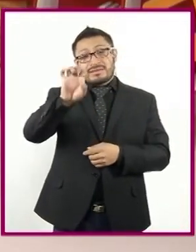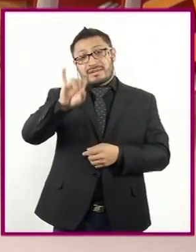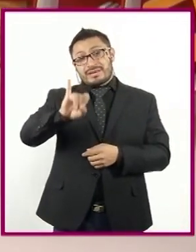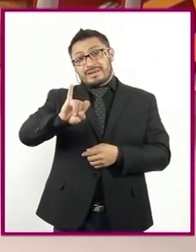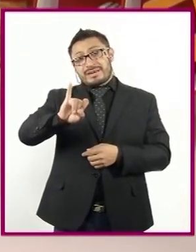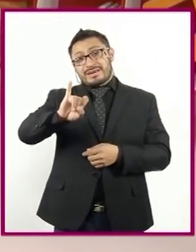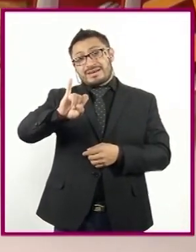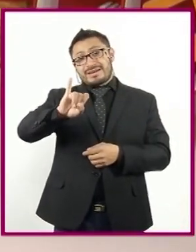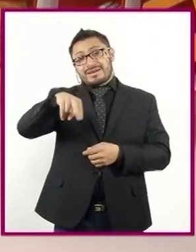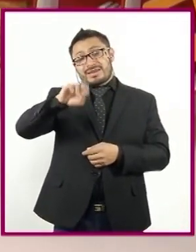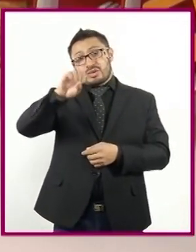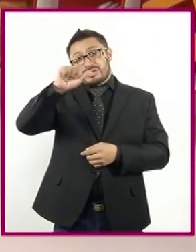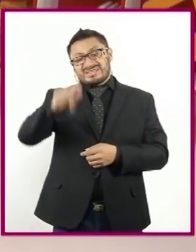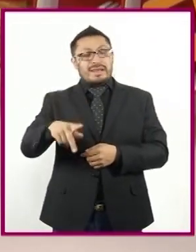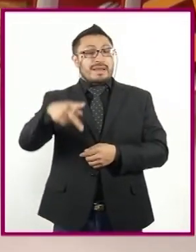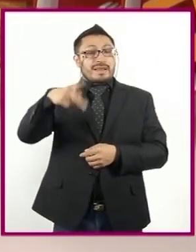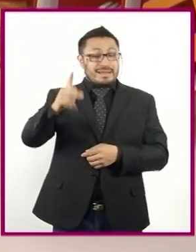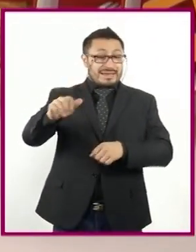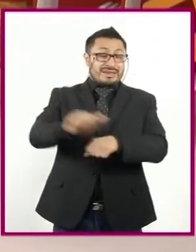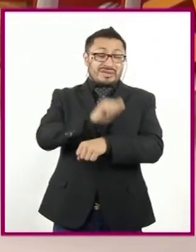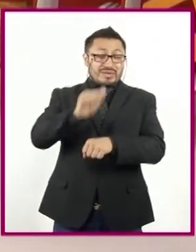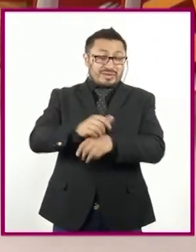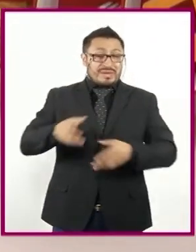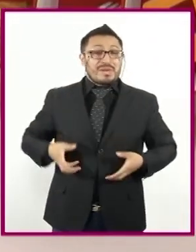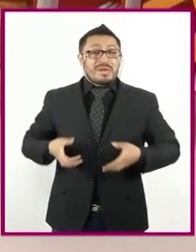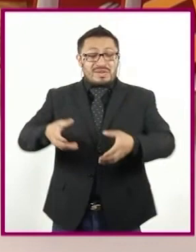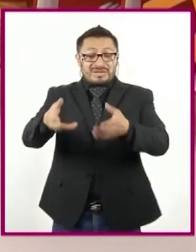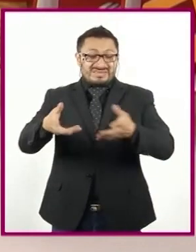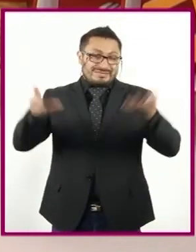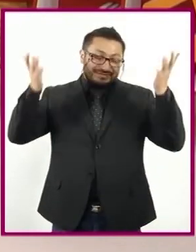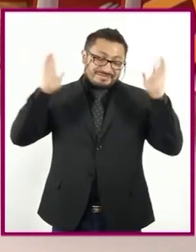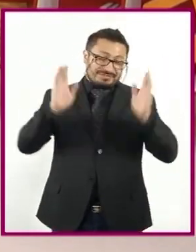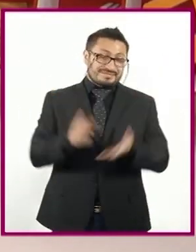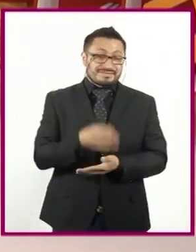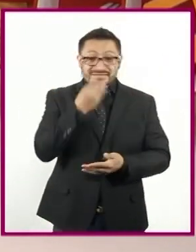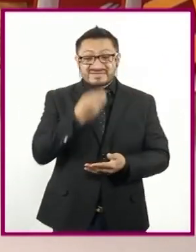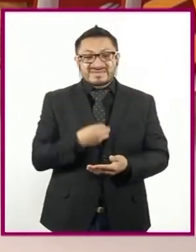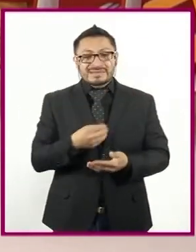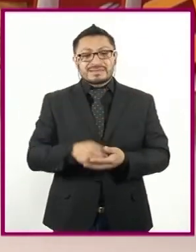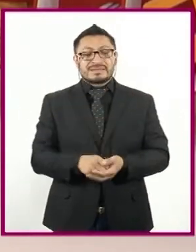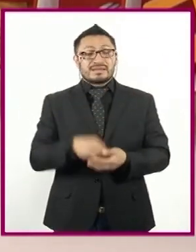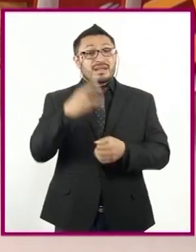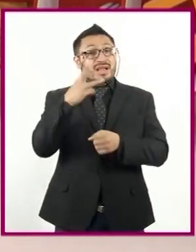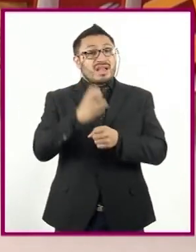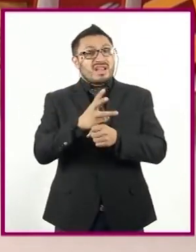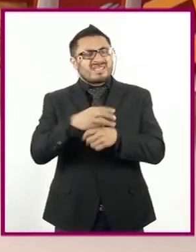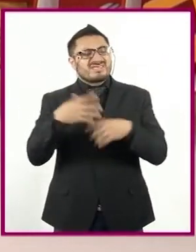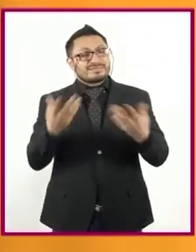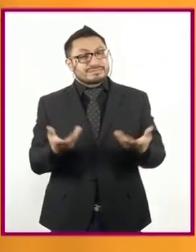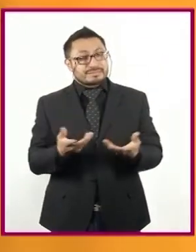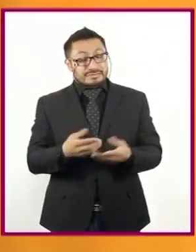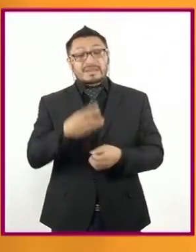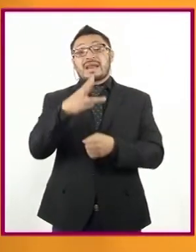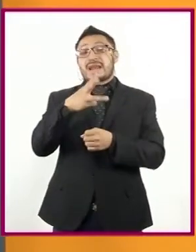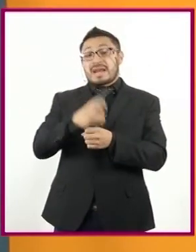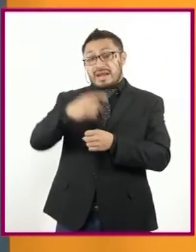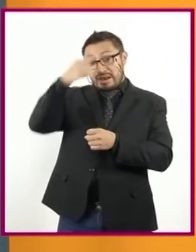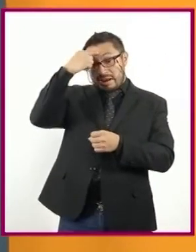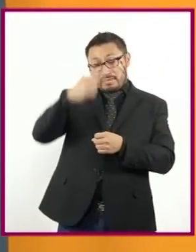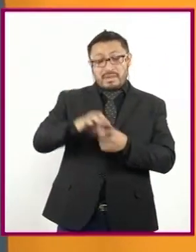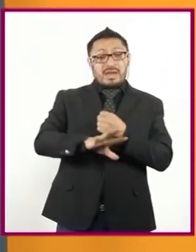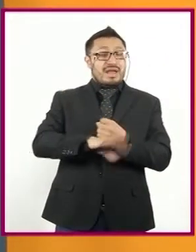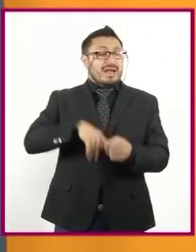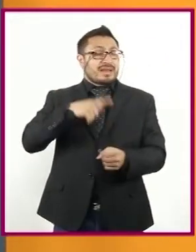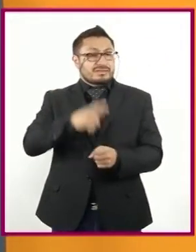el coche que me compré a la carretera. Entonces, bueno, ahí está. En el tercer... El tercero va a ser para la parte